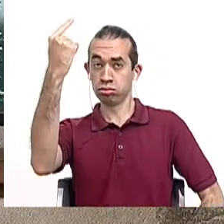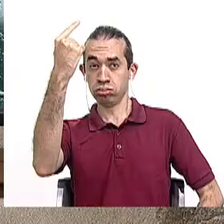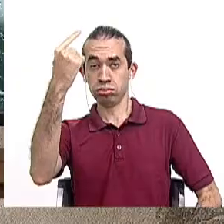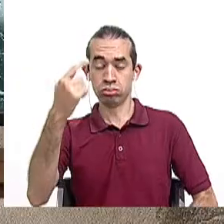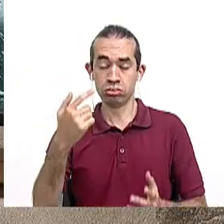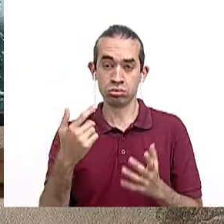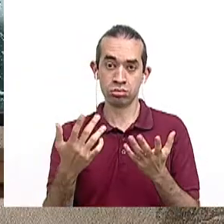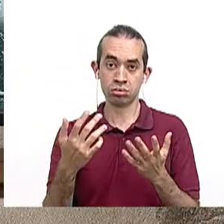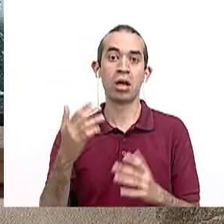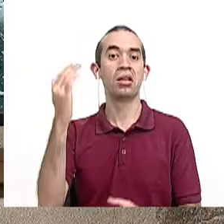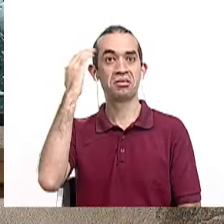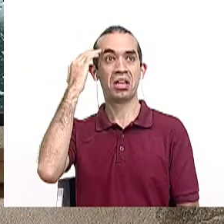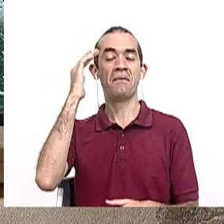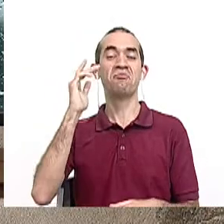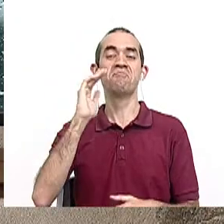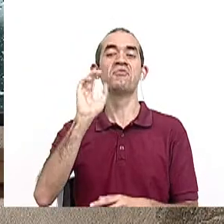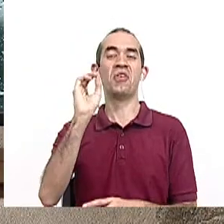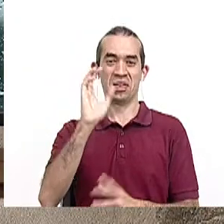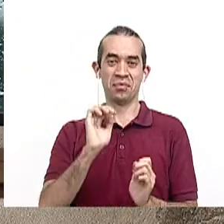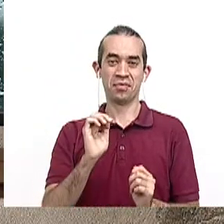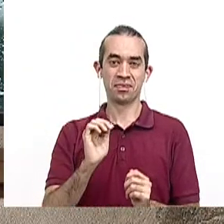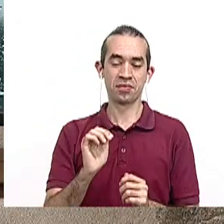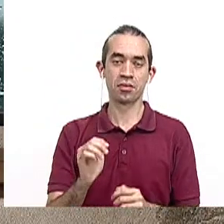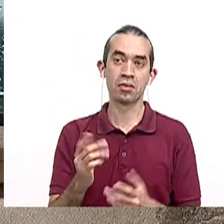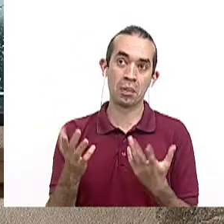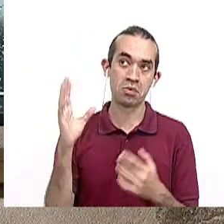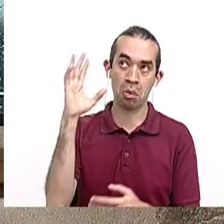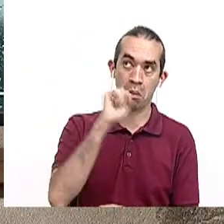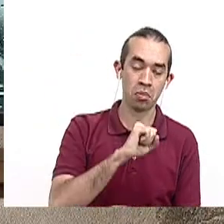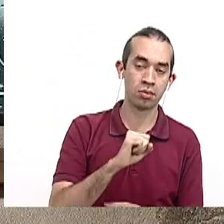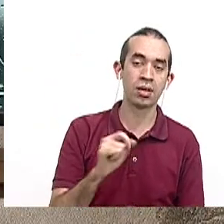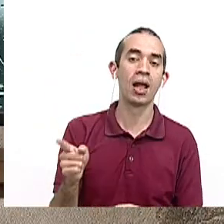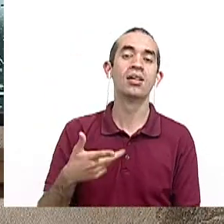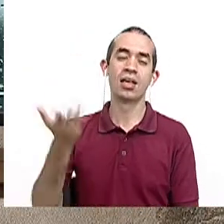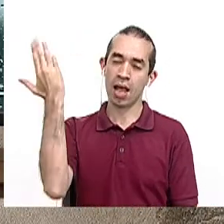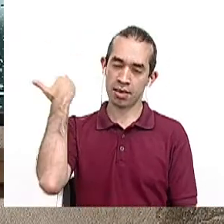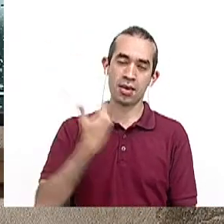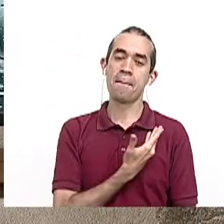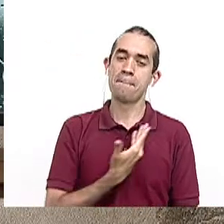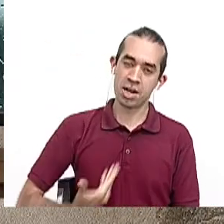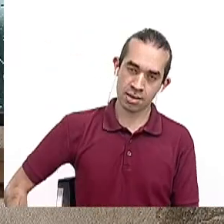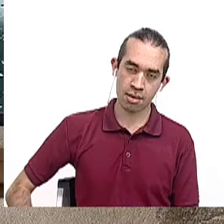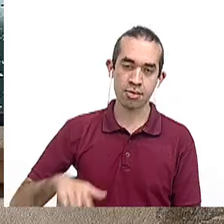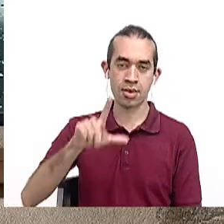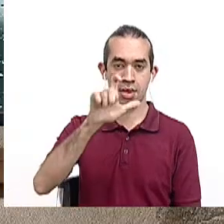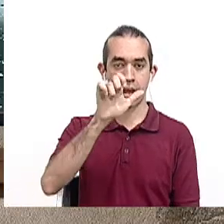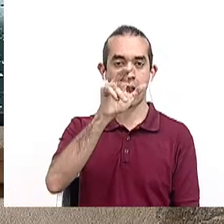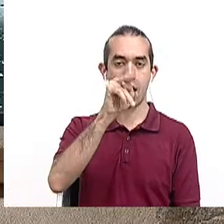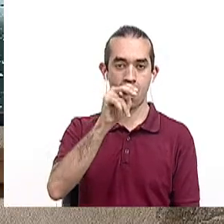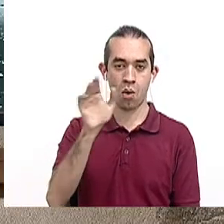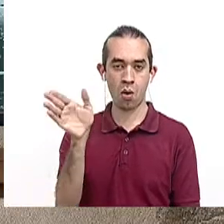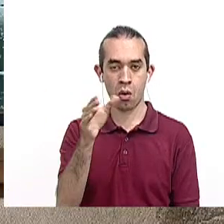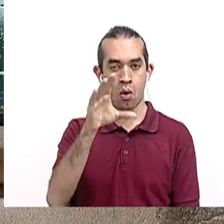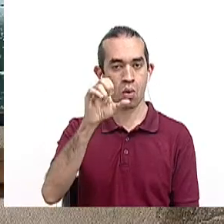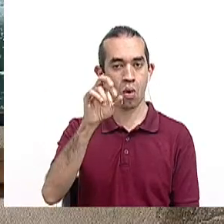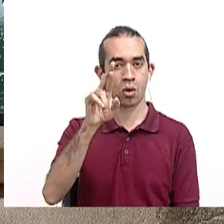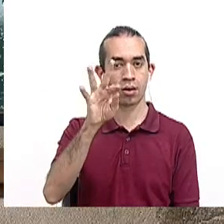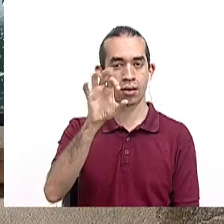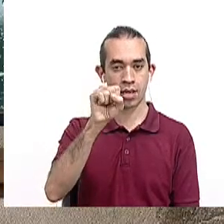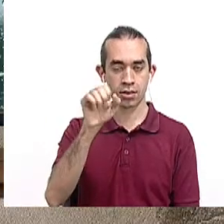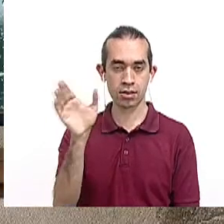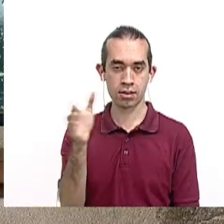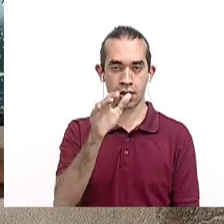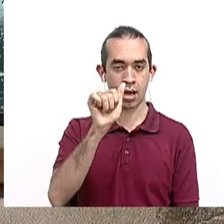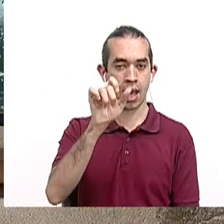efectivamente corresponde a don León Cortés Castro, presidente en la década de los 30 y además quien se enfrentaría en